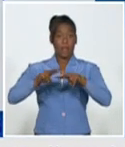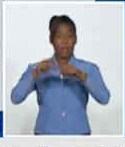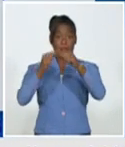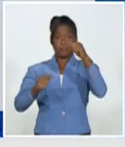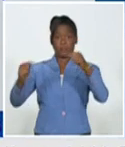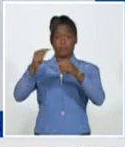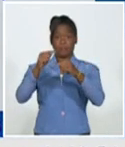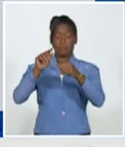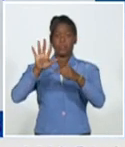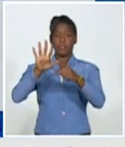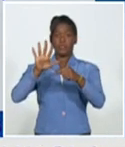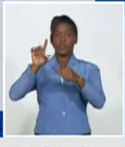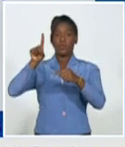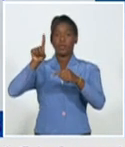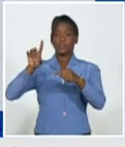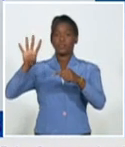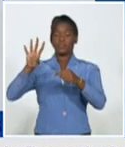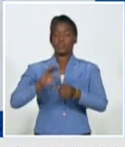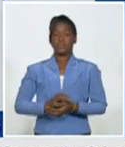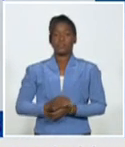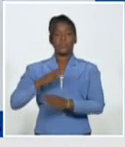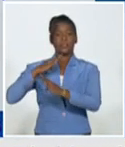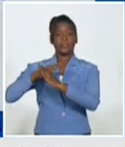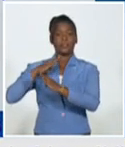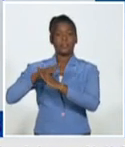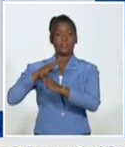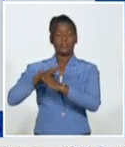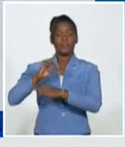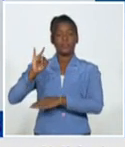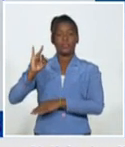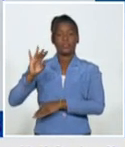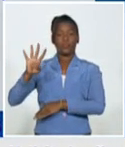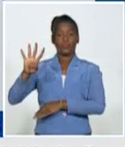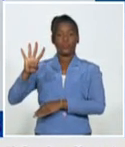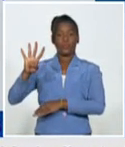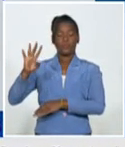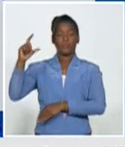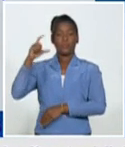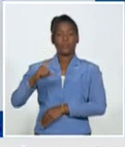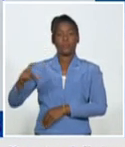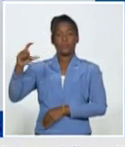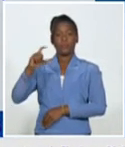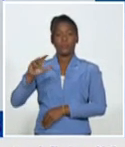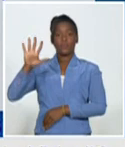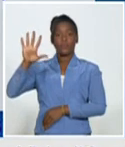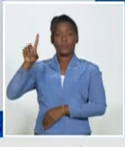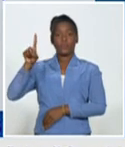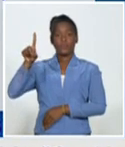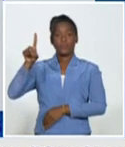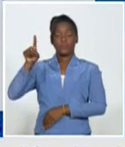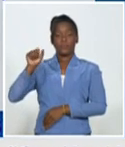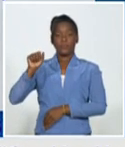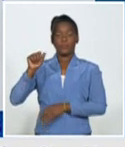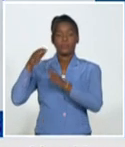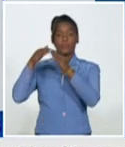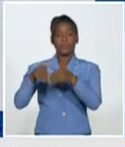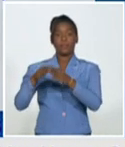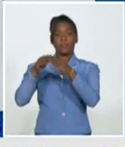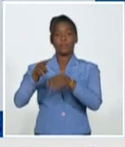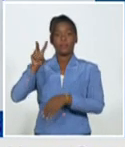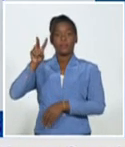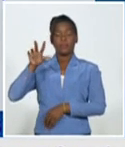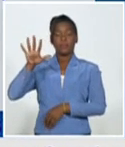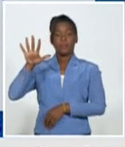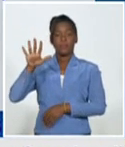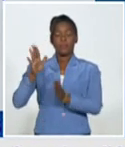514. Santiago 74. Camagüey 51. Granma 25.